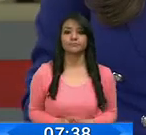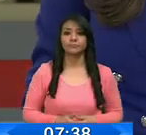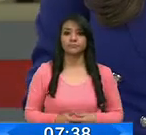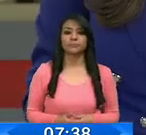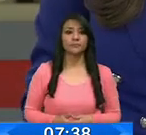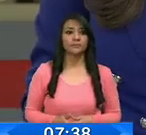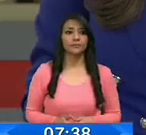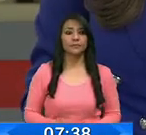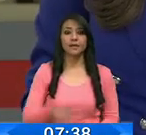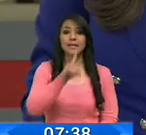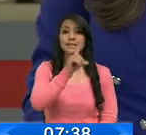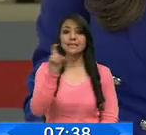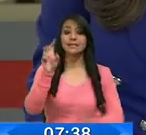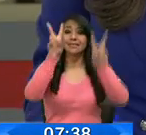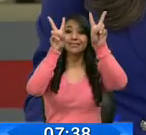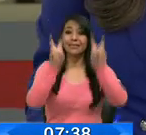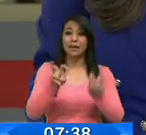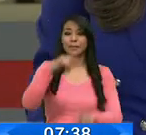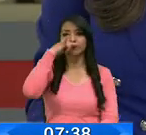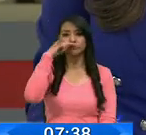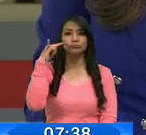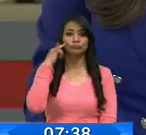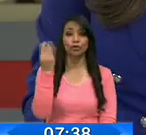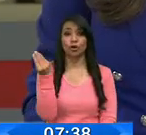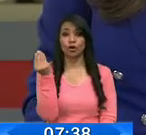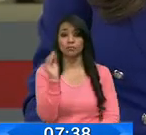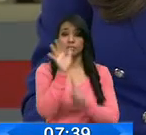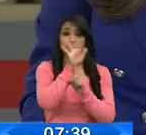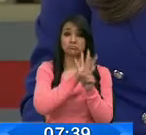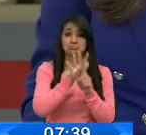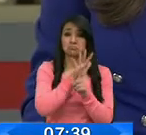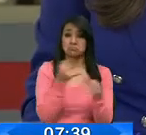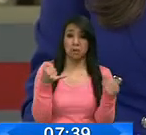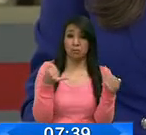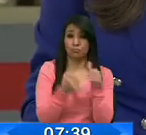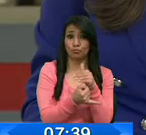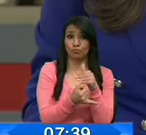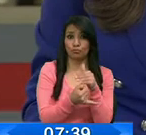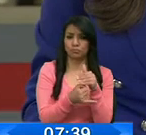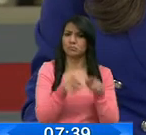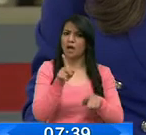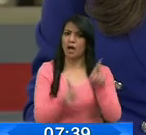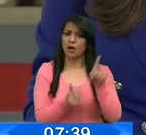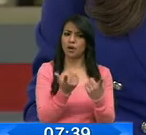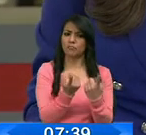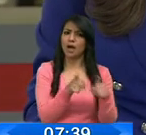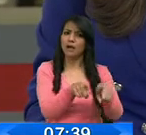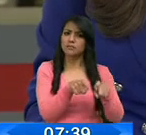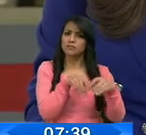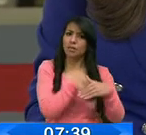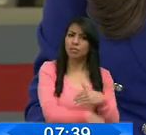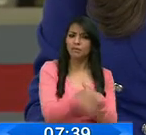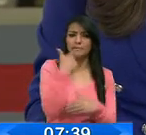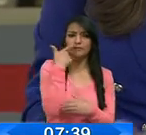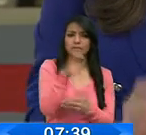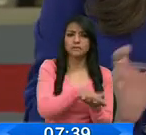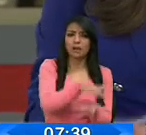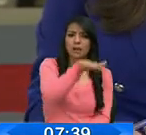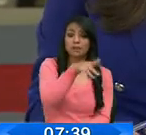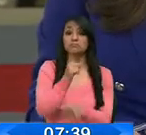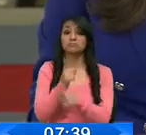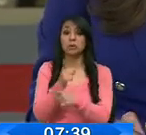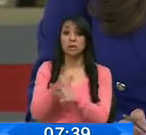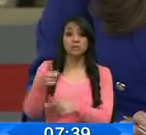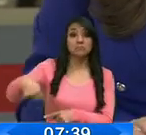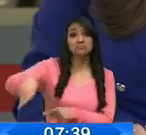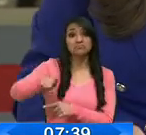Alrededor de 100 casos de abuso a niñas, niños y adolescentes son los que se encontrarían represados en la Fiscalía, por lo que las víctimas